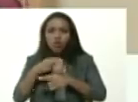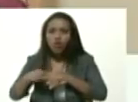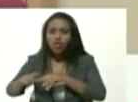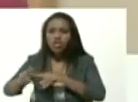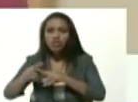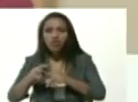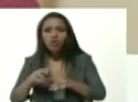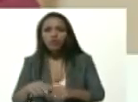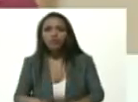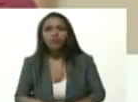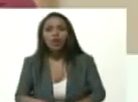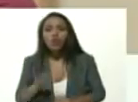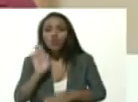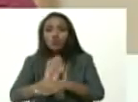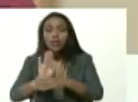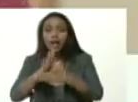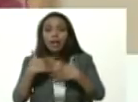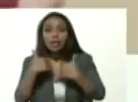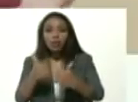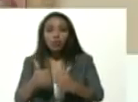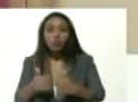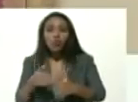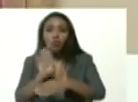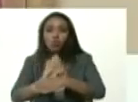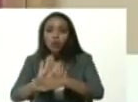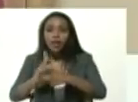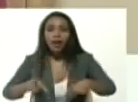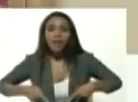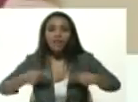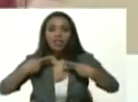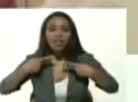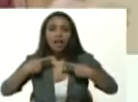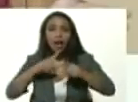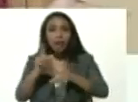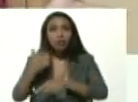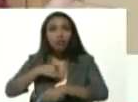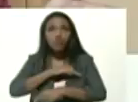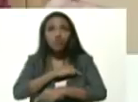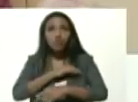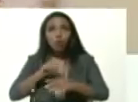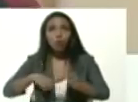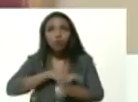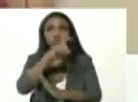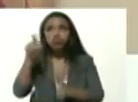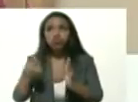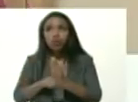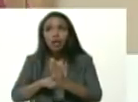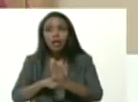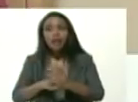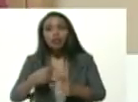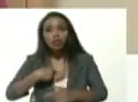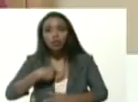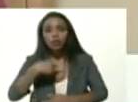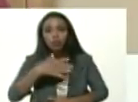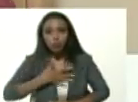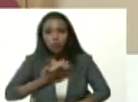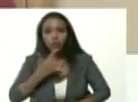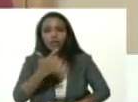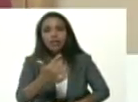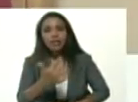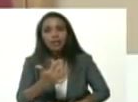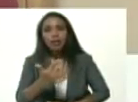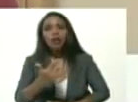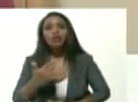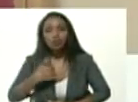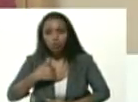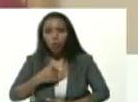cuidar a nuestras niñas, cuidar la salud, cuidar la vida. En eso estamos todos. Y yo les puedo decir, ustedes pueden contar